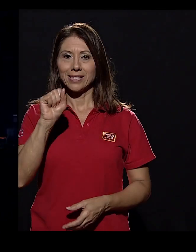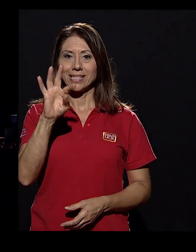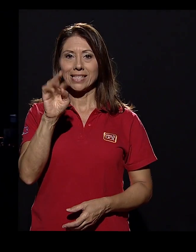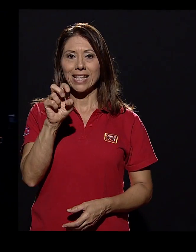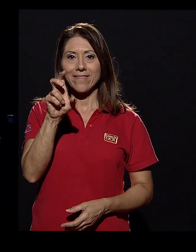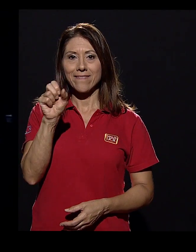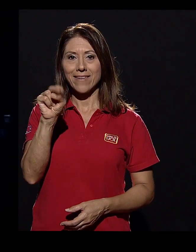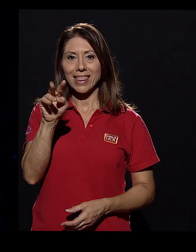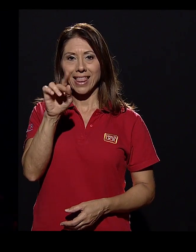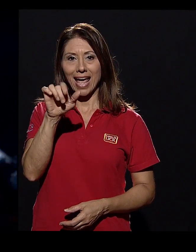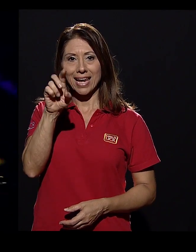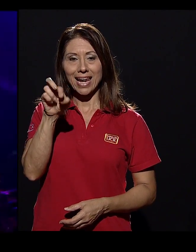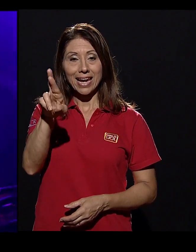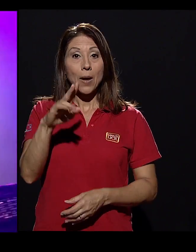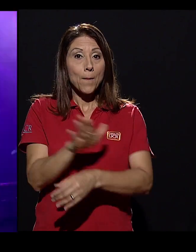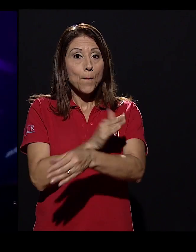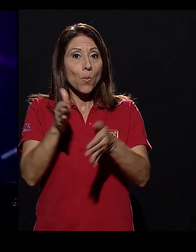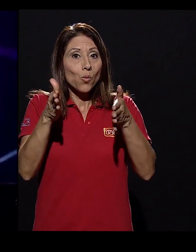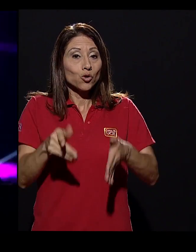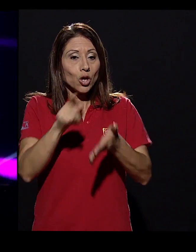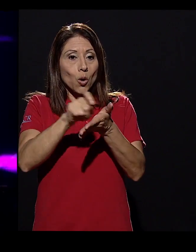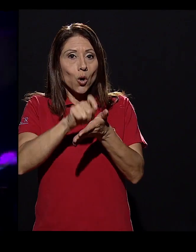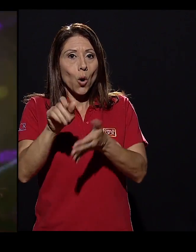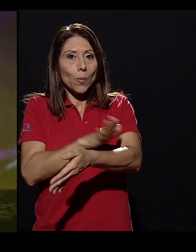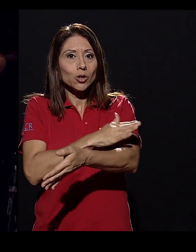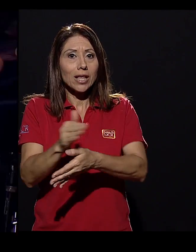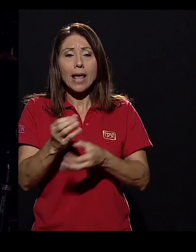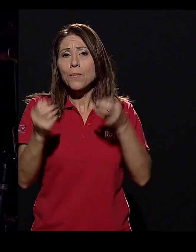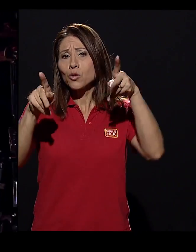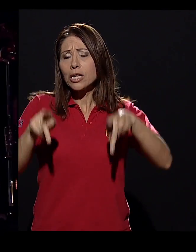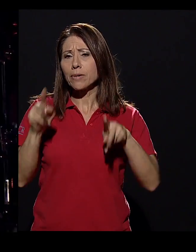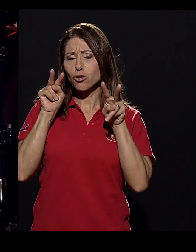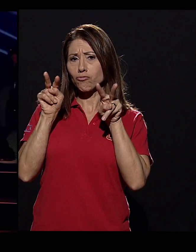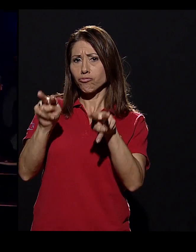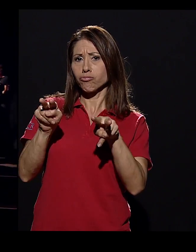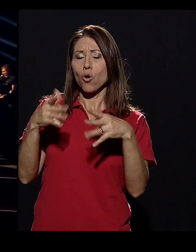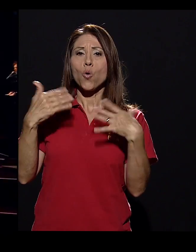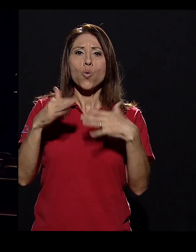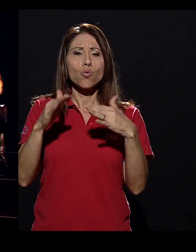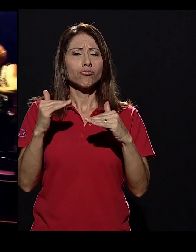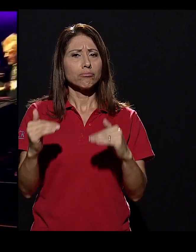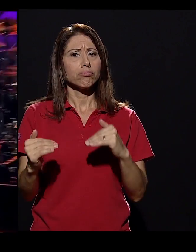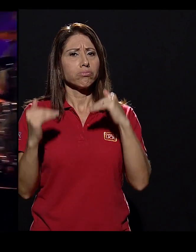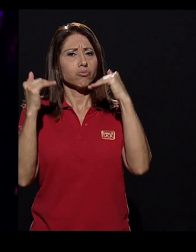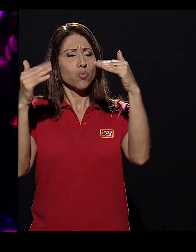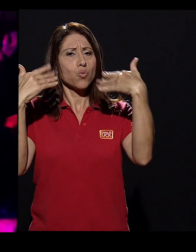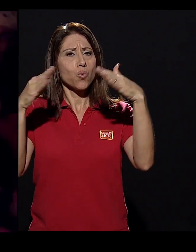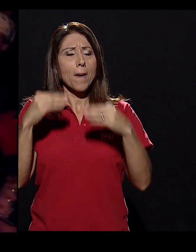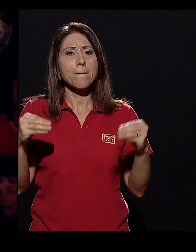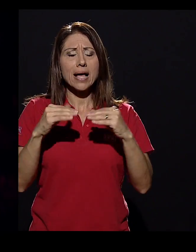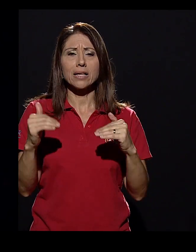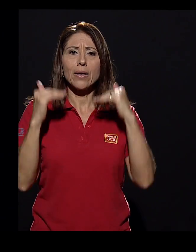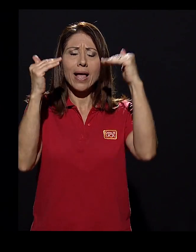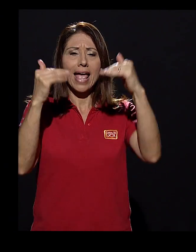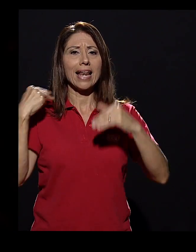Steven Tyler es un músico y compositor, considerado por muchos uno de los puntos más altos en la historia del rock and roll.